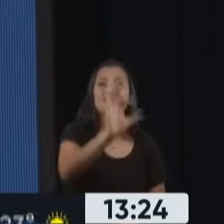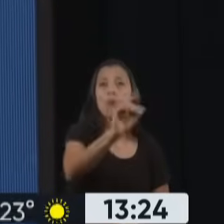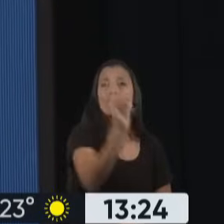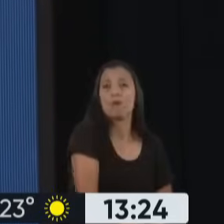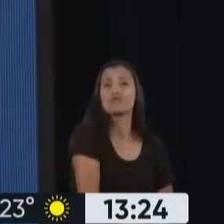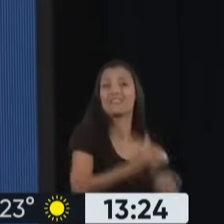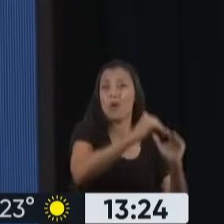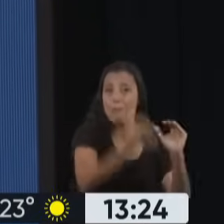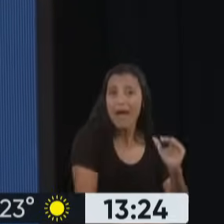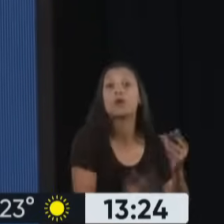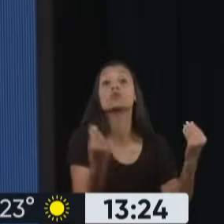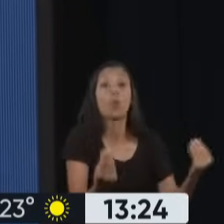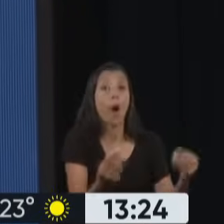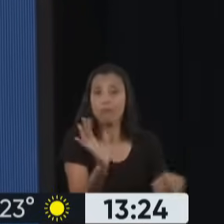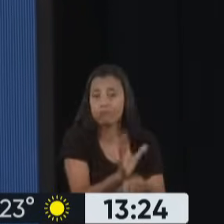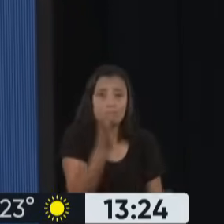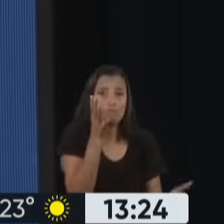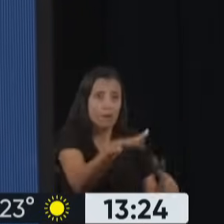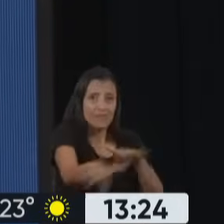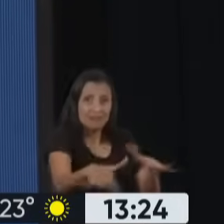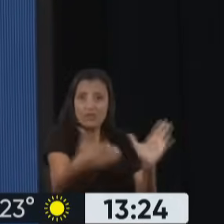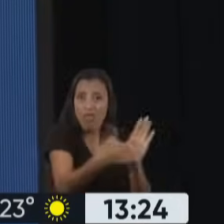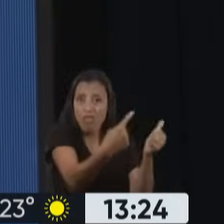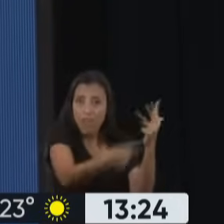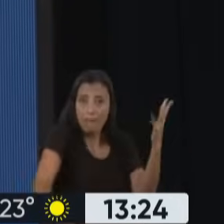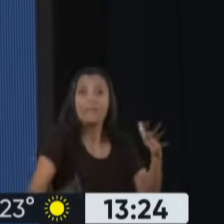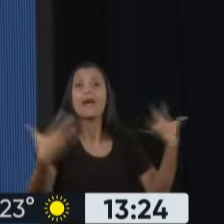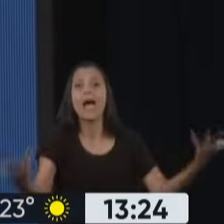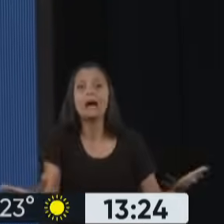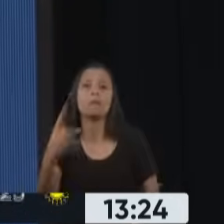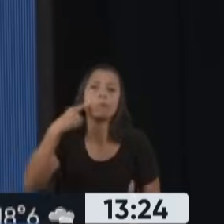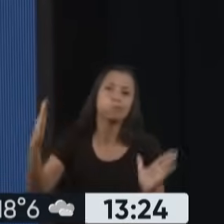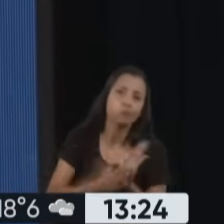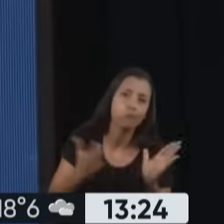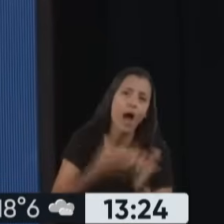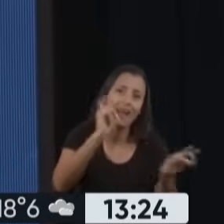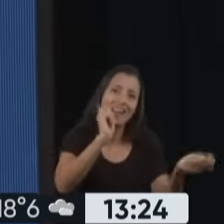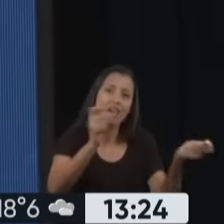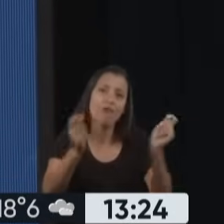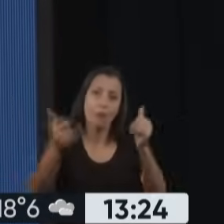menos en el formato extremo. Por lo tanto, todas las reformas que hagan